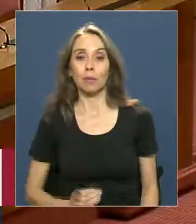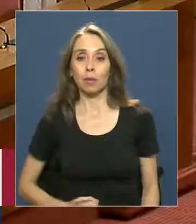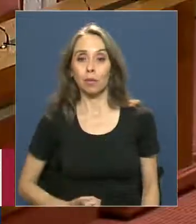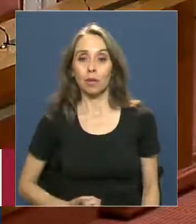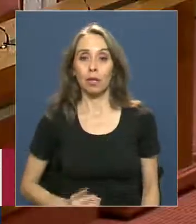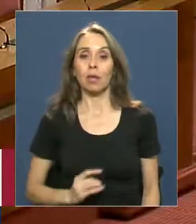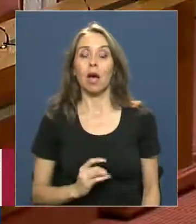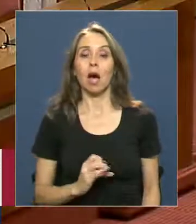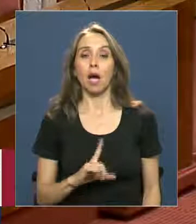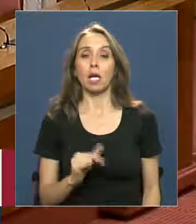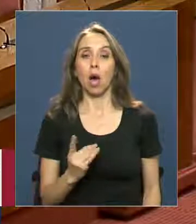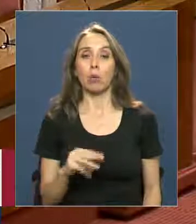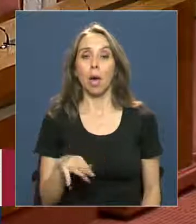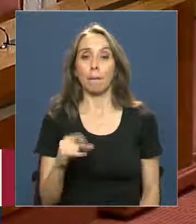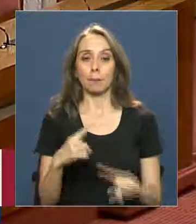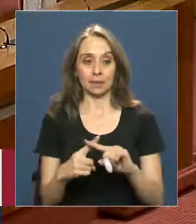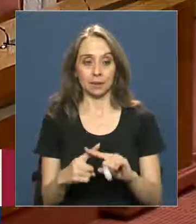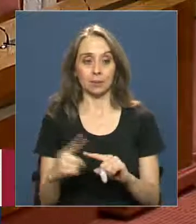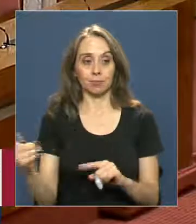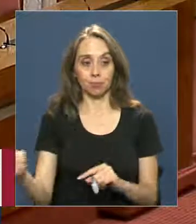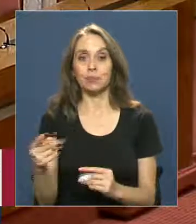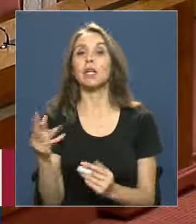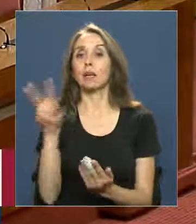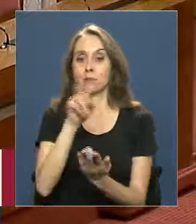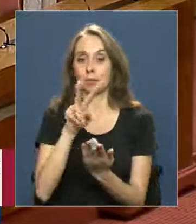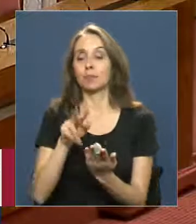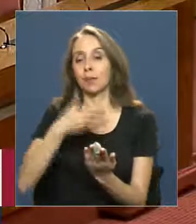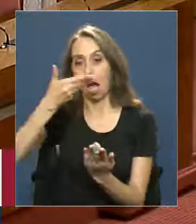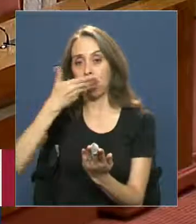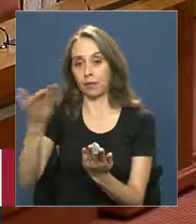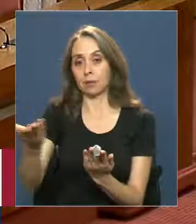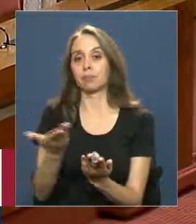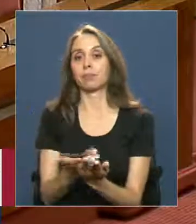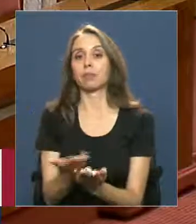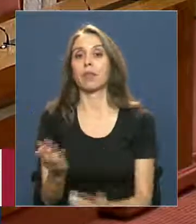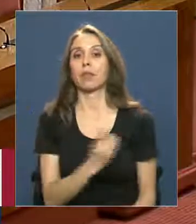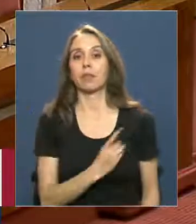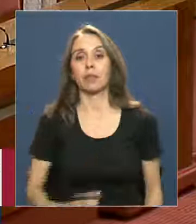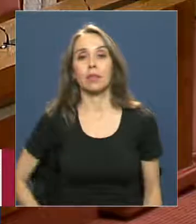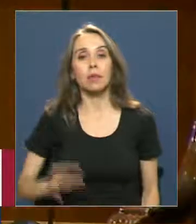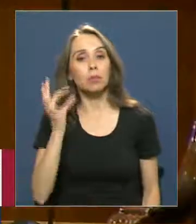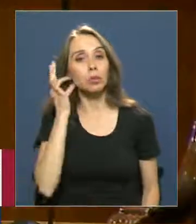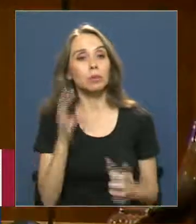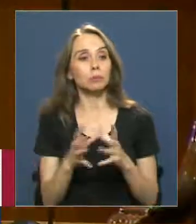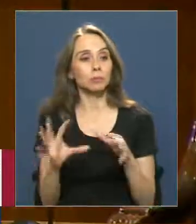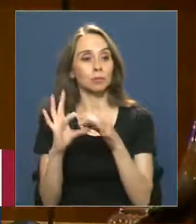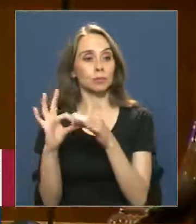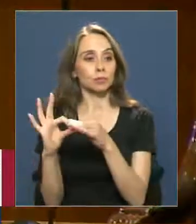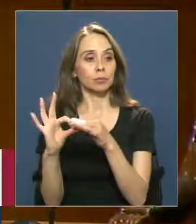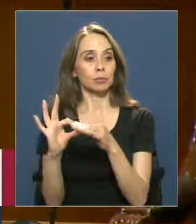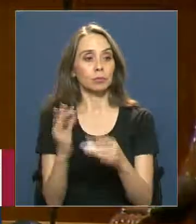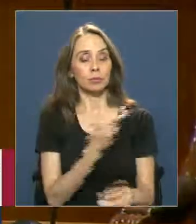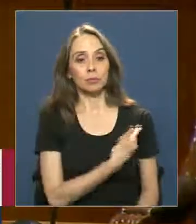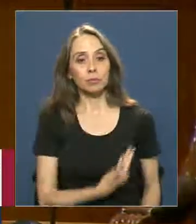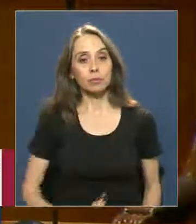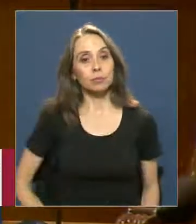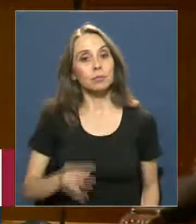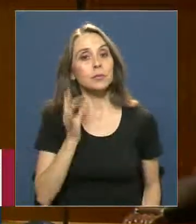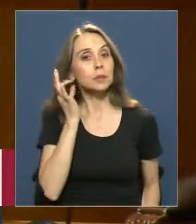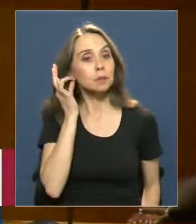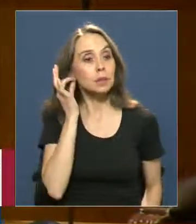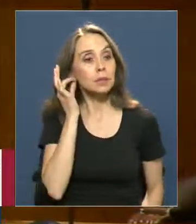señora Claudia Mix. Tiene usted la palabra, diputada. Muchas gracias, presidenta.